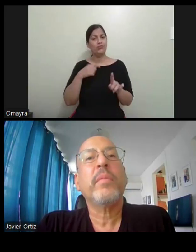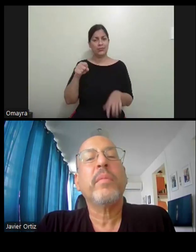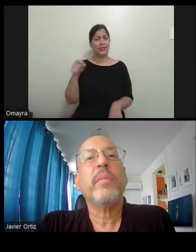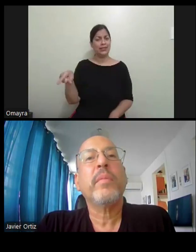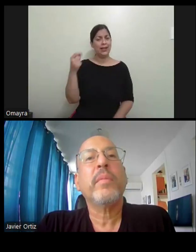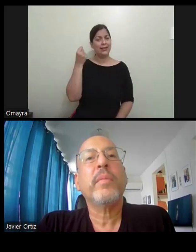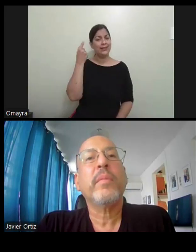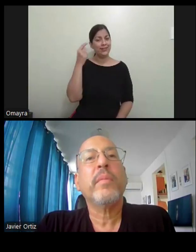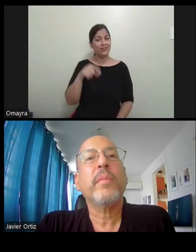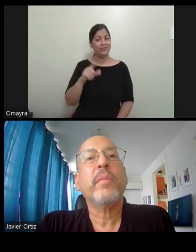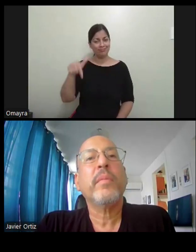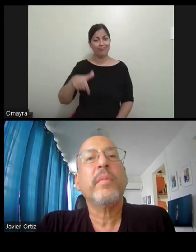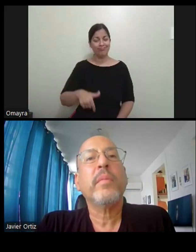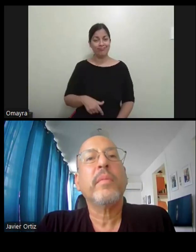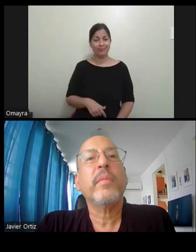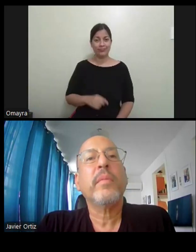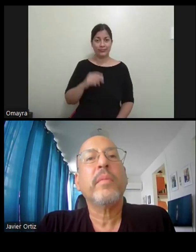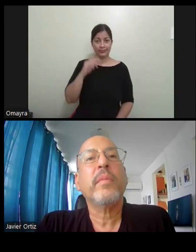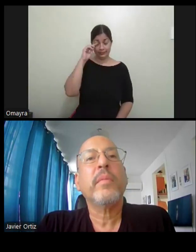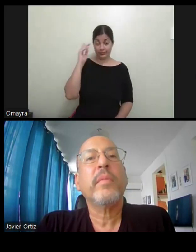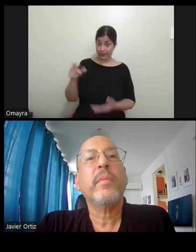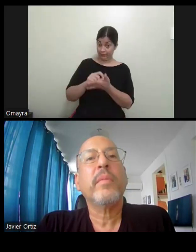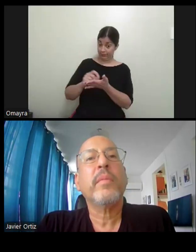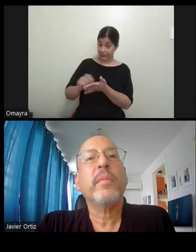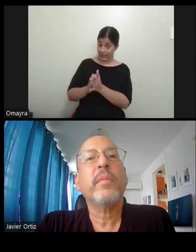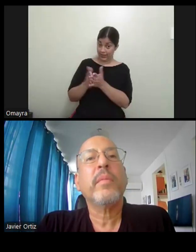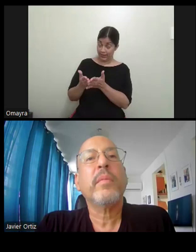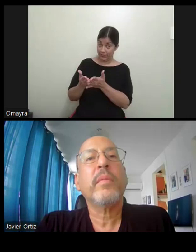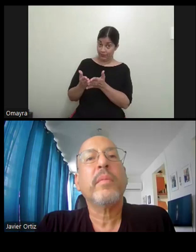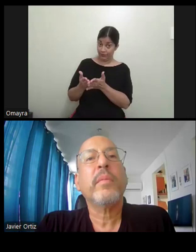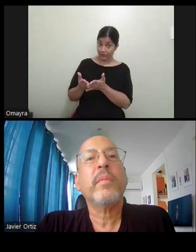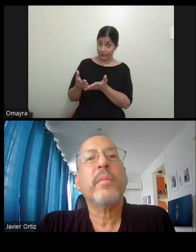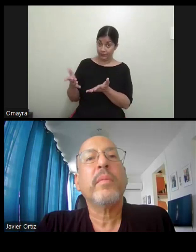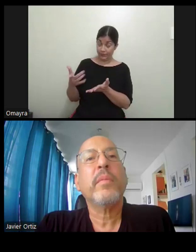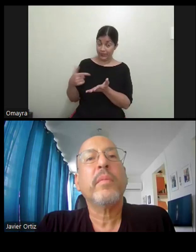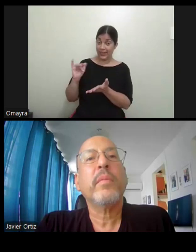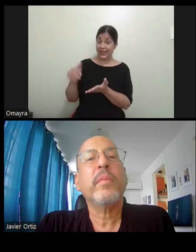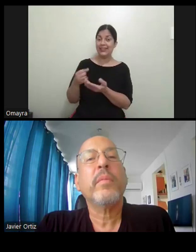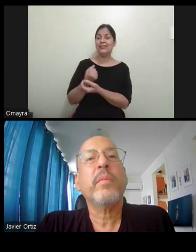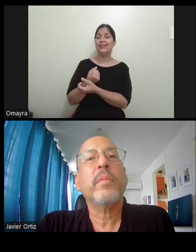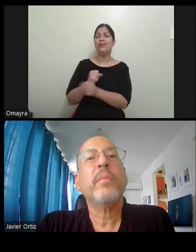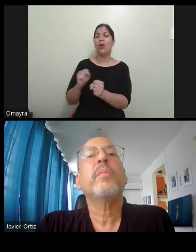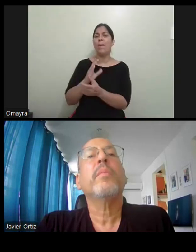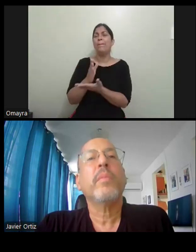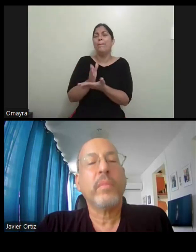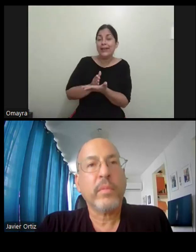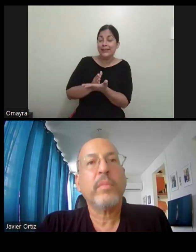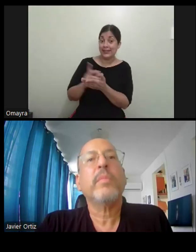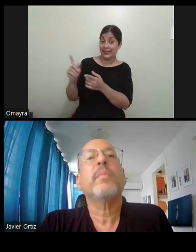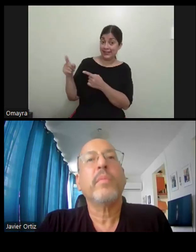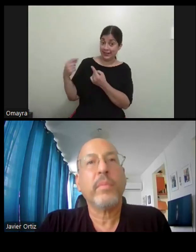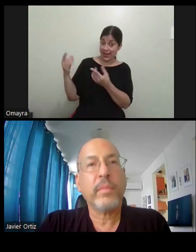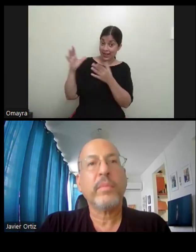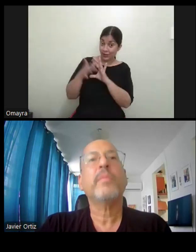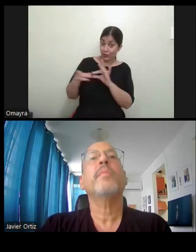entendió luego, que cuando hizo el libro estaba rescatando parte de la historia también de los eventos